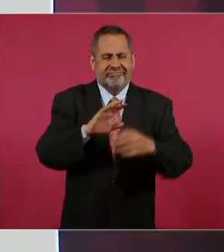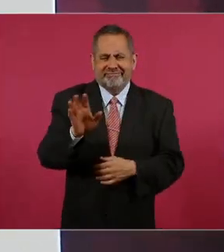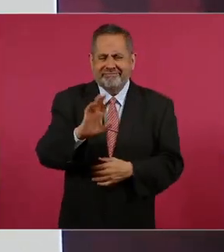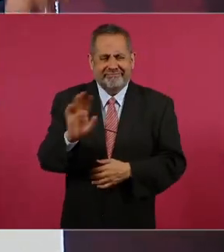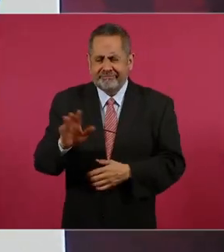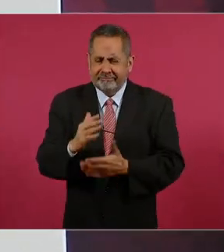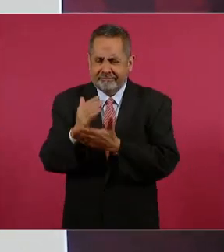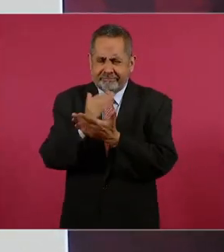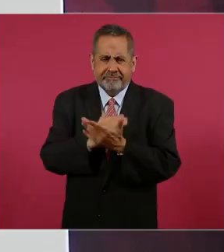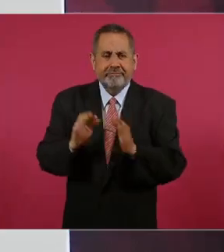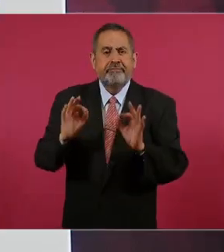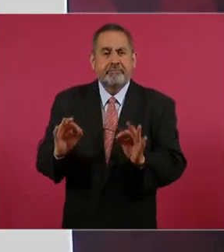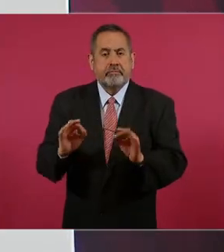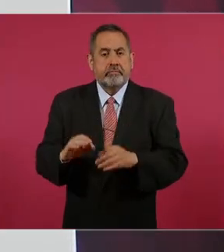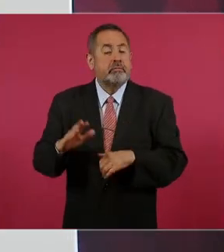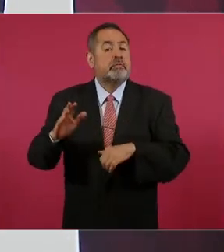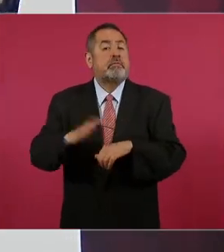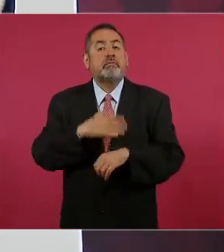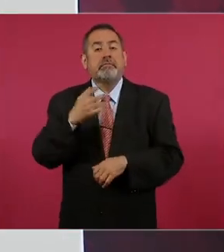porque había el riesgo